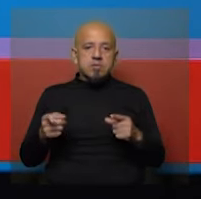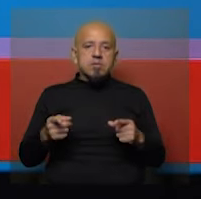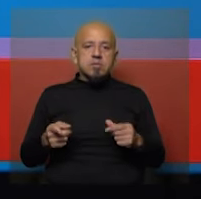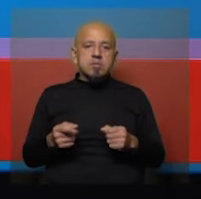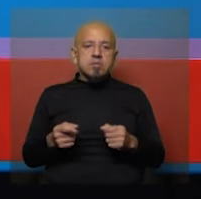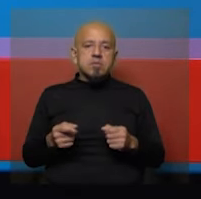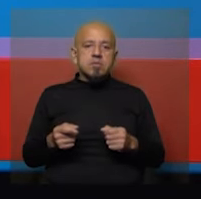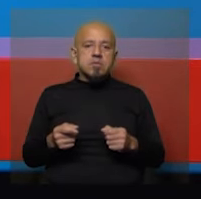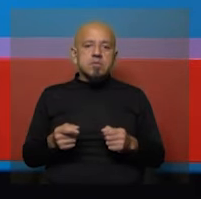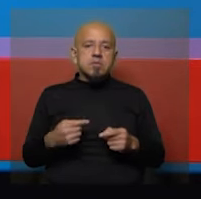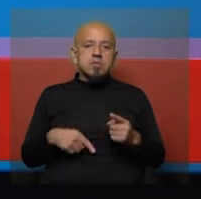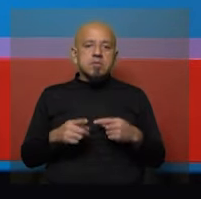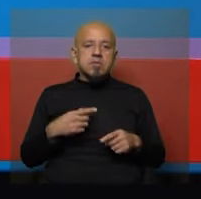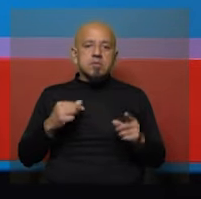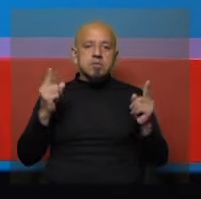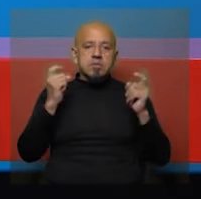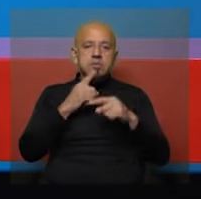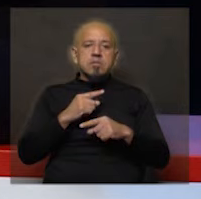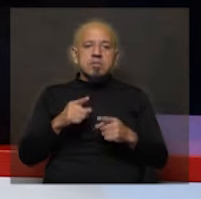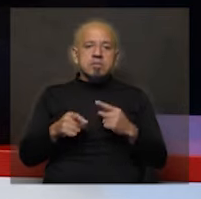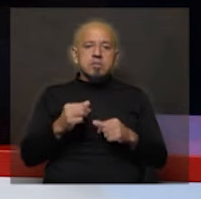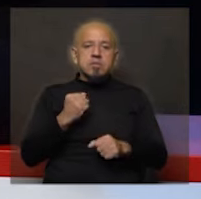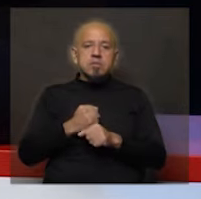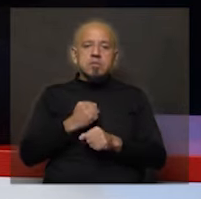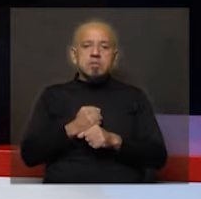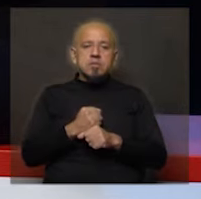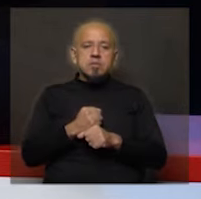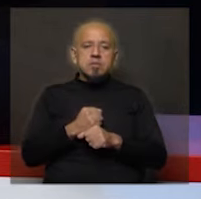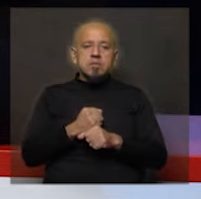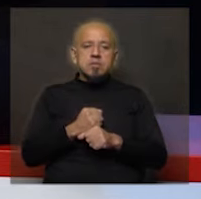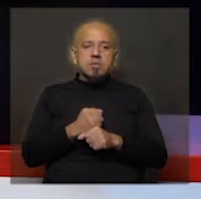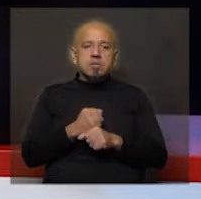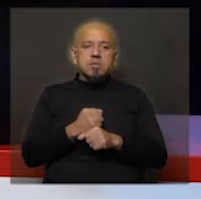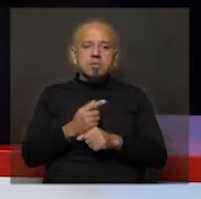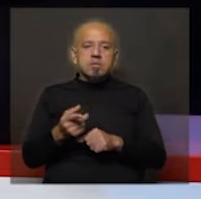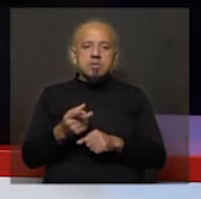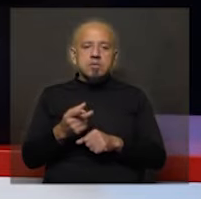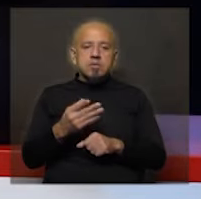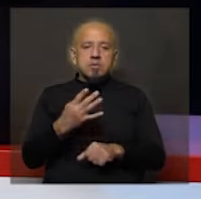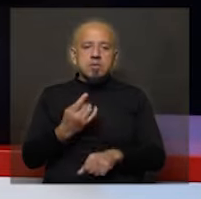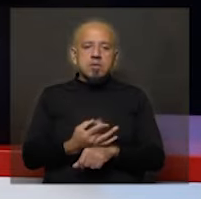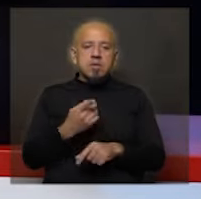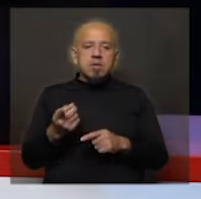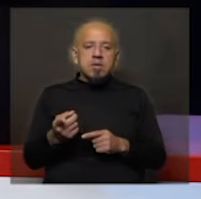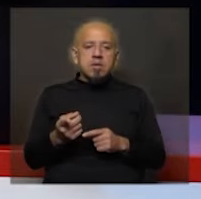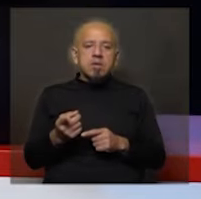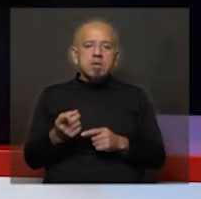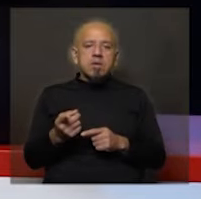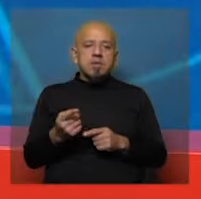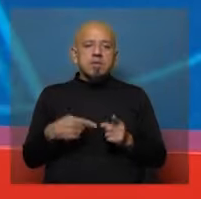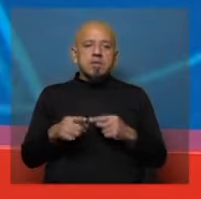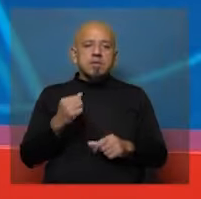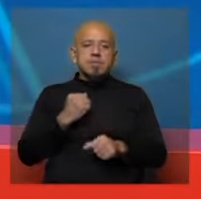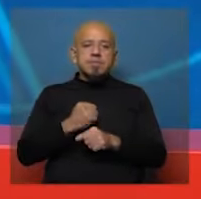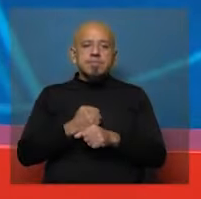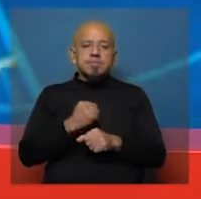víctima pero sí es difícil el trabajo Esta es otra categoría que la vengo inventando en los últimos años y es el